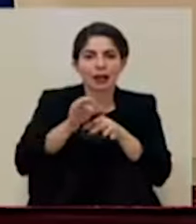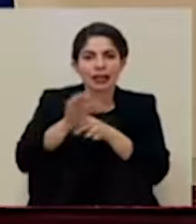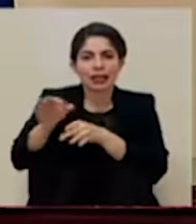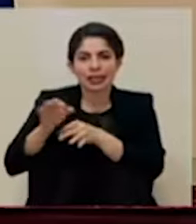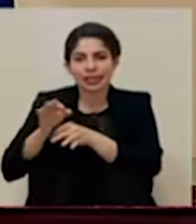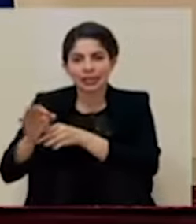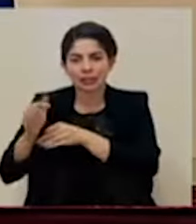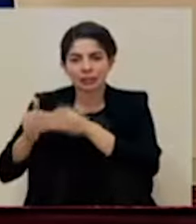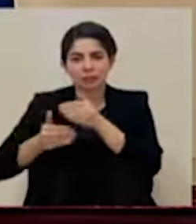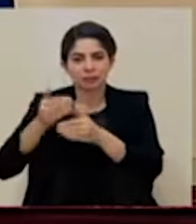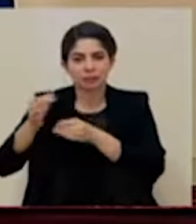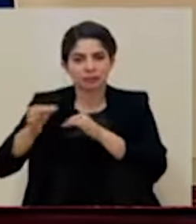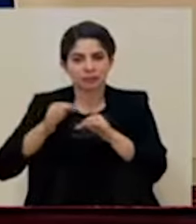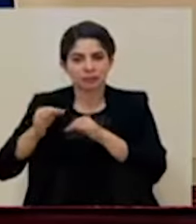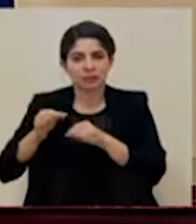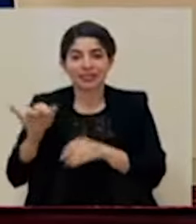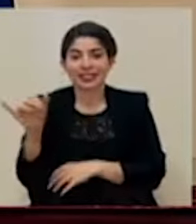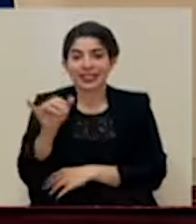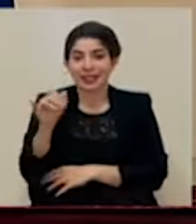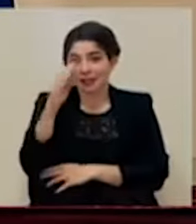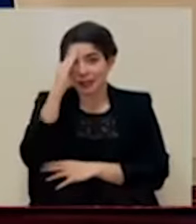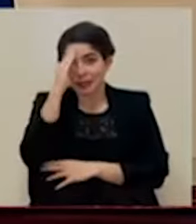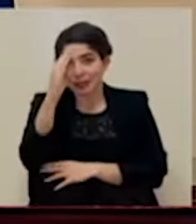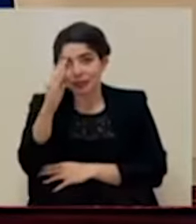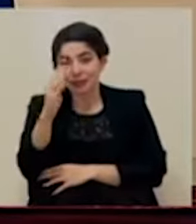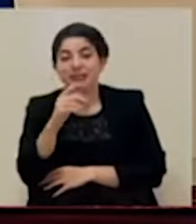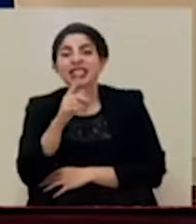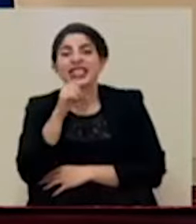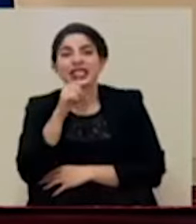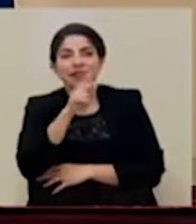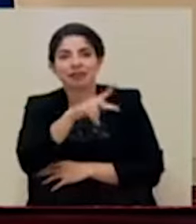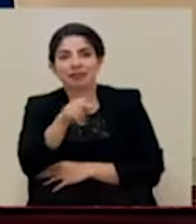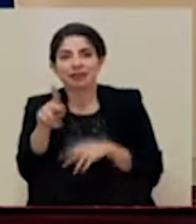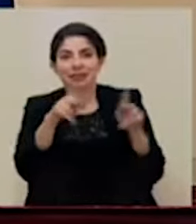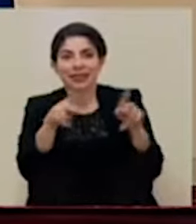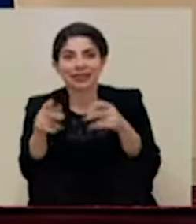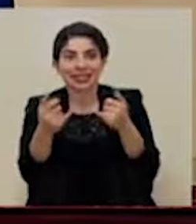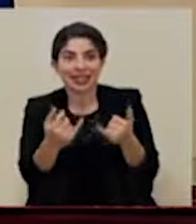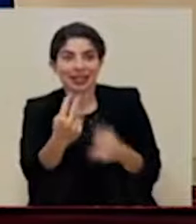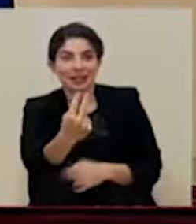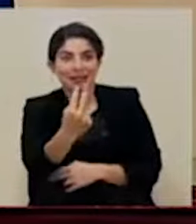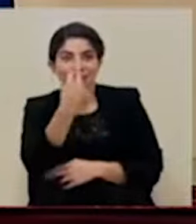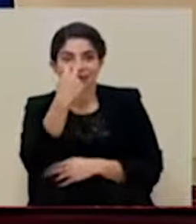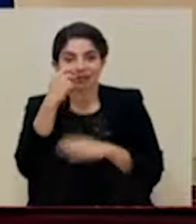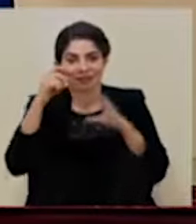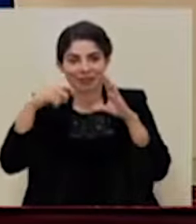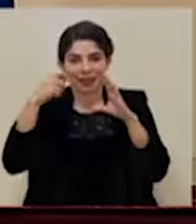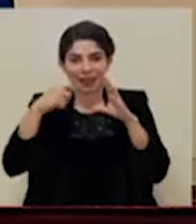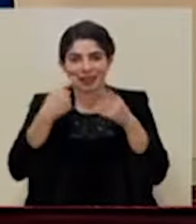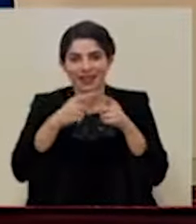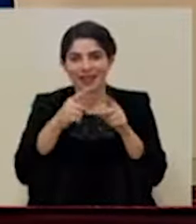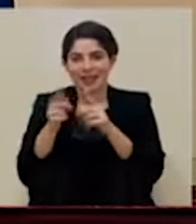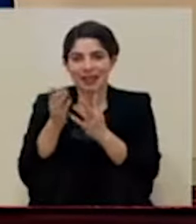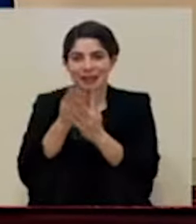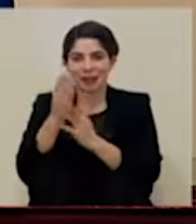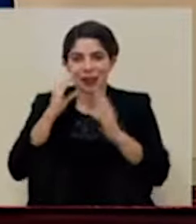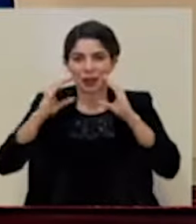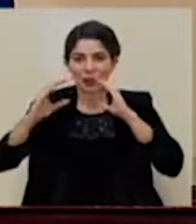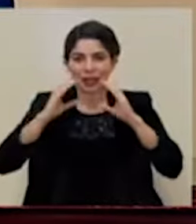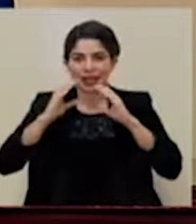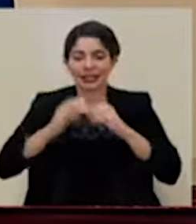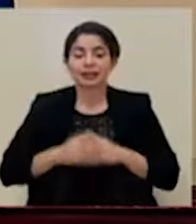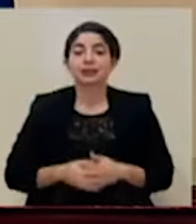país. Saludamos también a quienes nos siguen en esta transmisión a través de los diversos medios de comunicación.